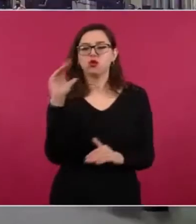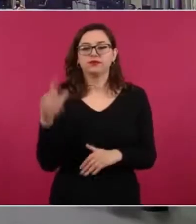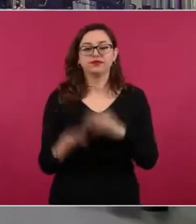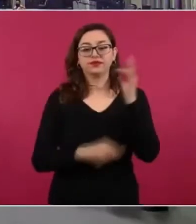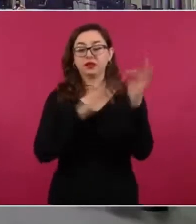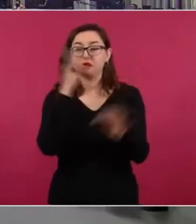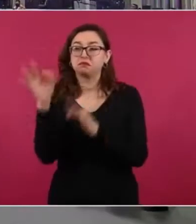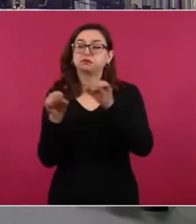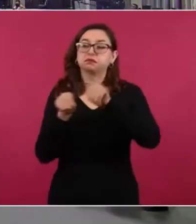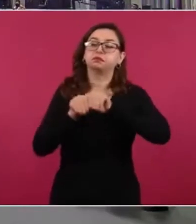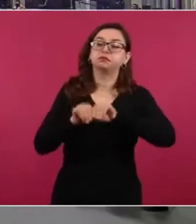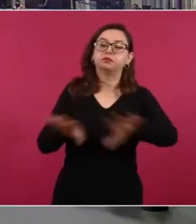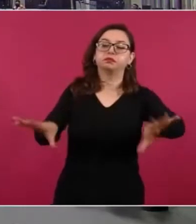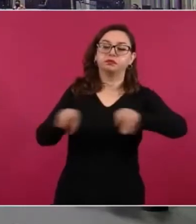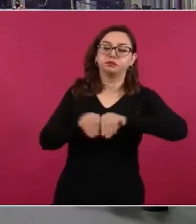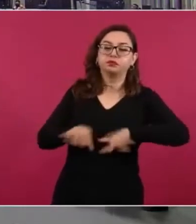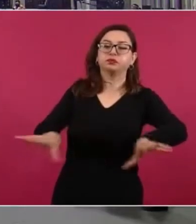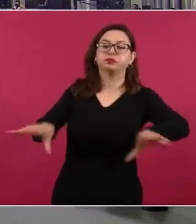de eso.